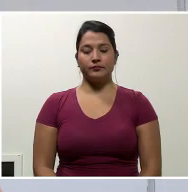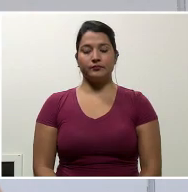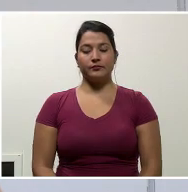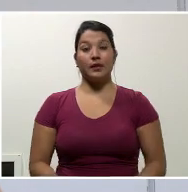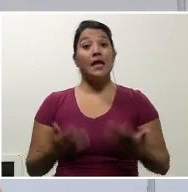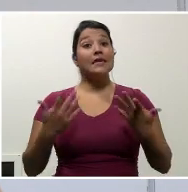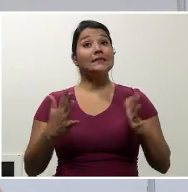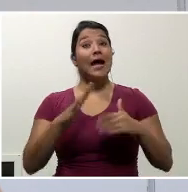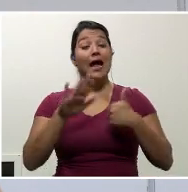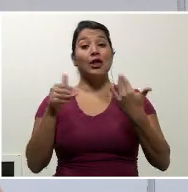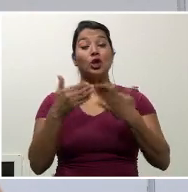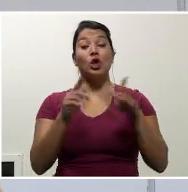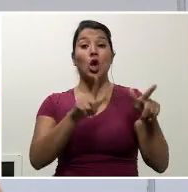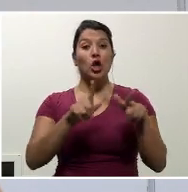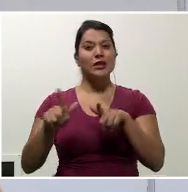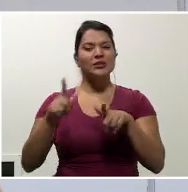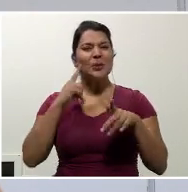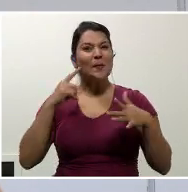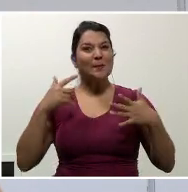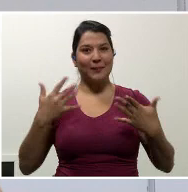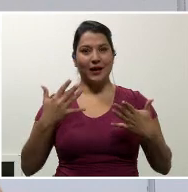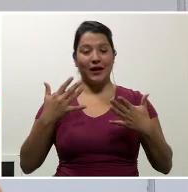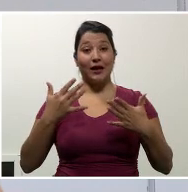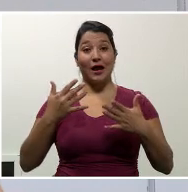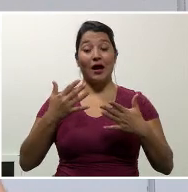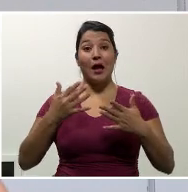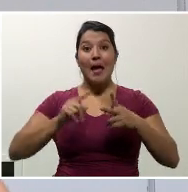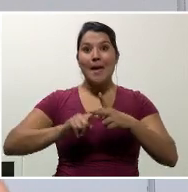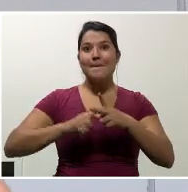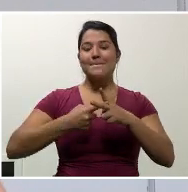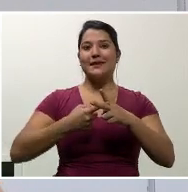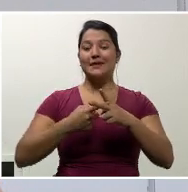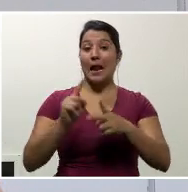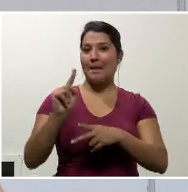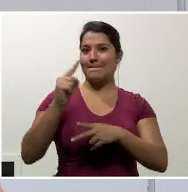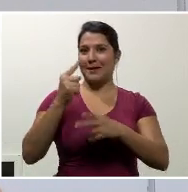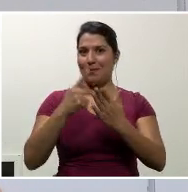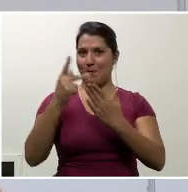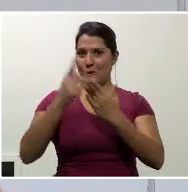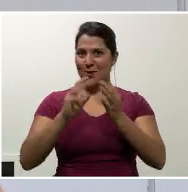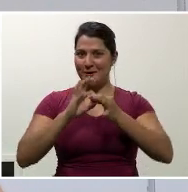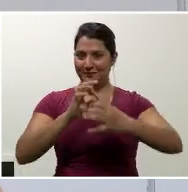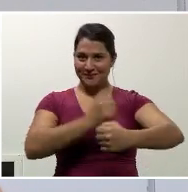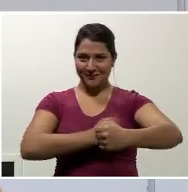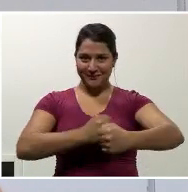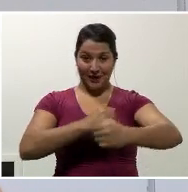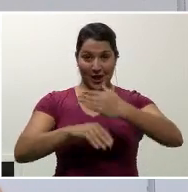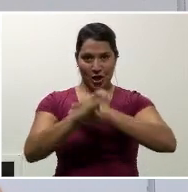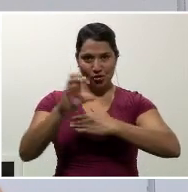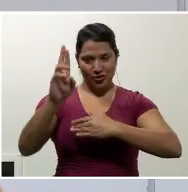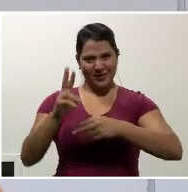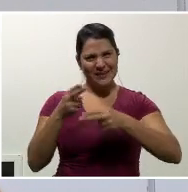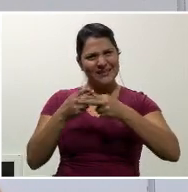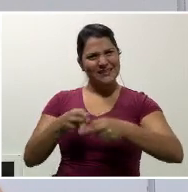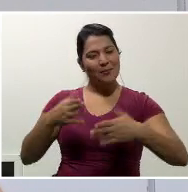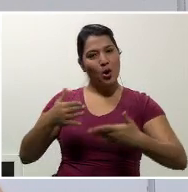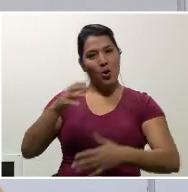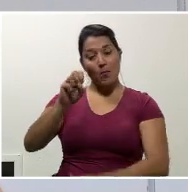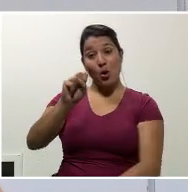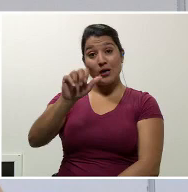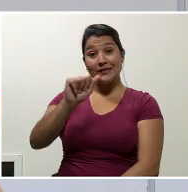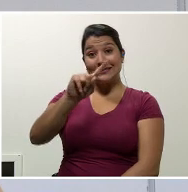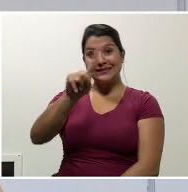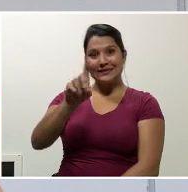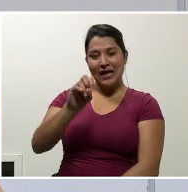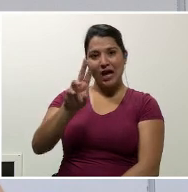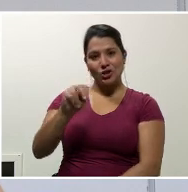Ya está todo listo para el lanzamiento del primer reality show de cocina en el país. Se trata de La Sazón que nos une y usted podrá verlo